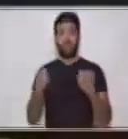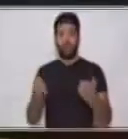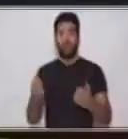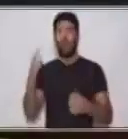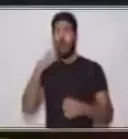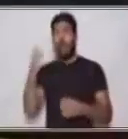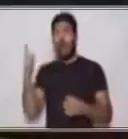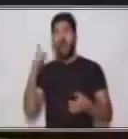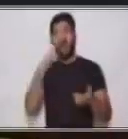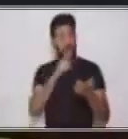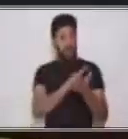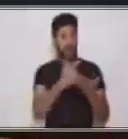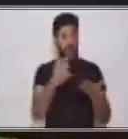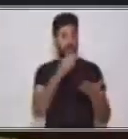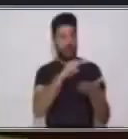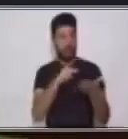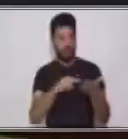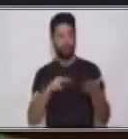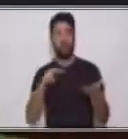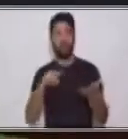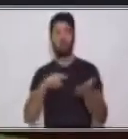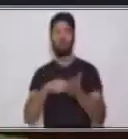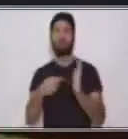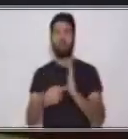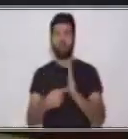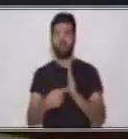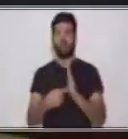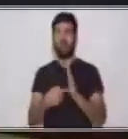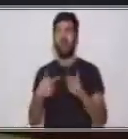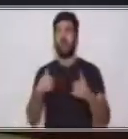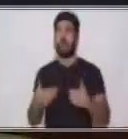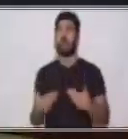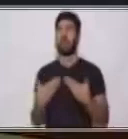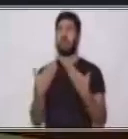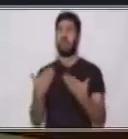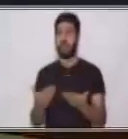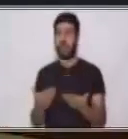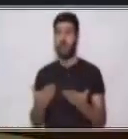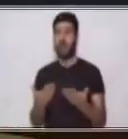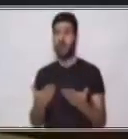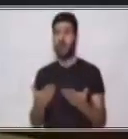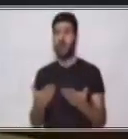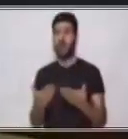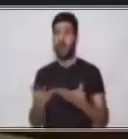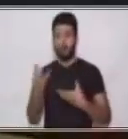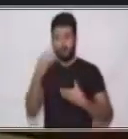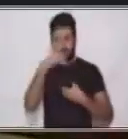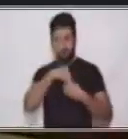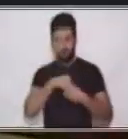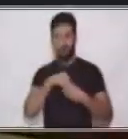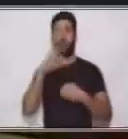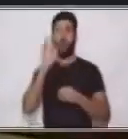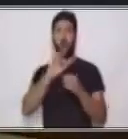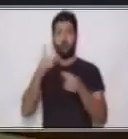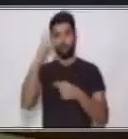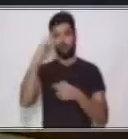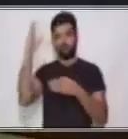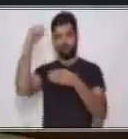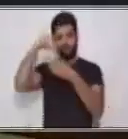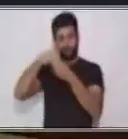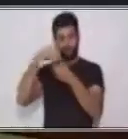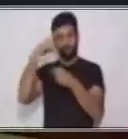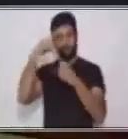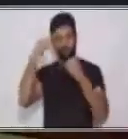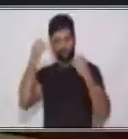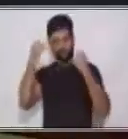que la lectura es un instrumento proteínico para el aprendizaje o del